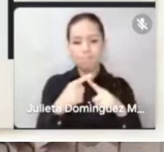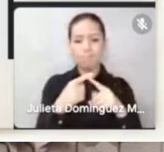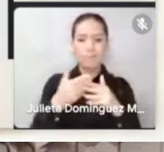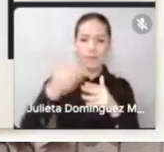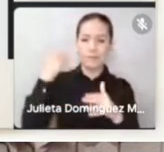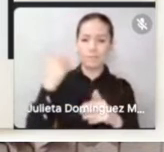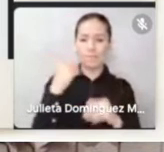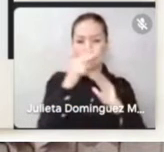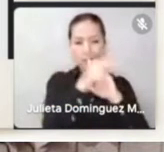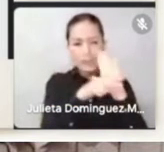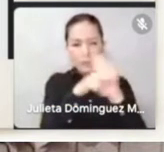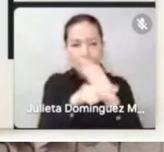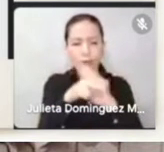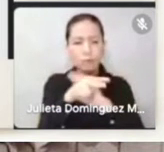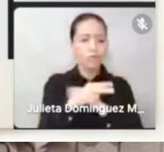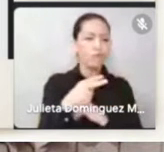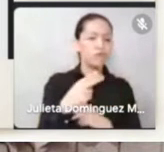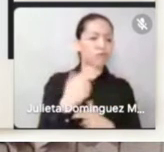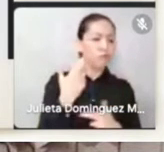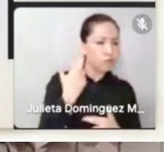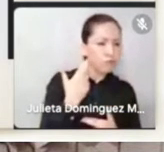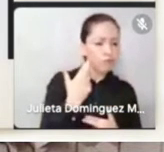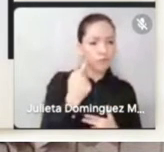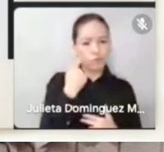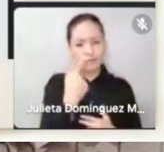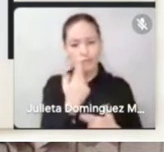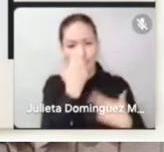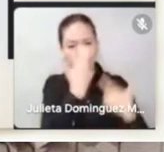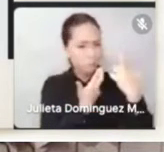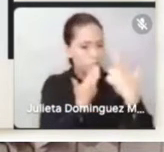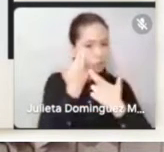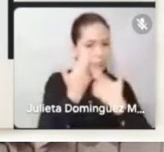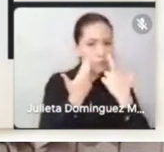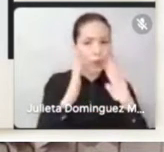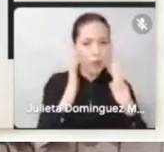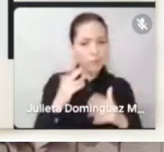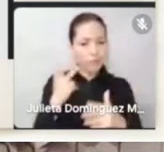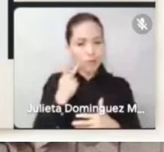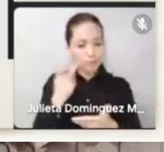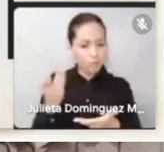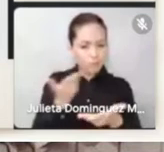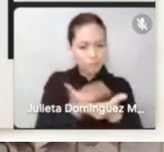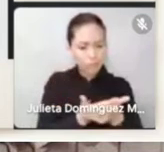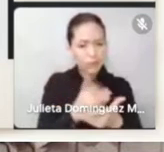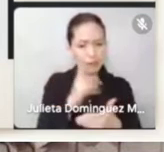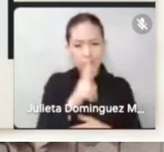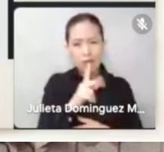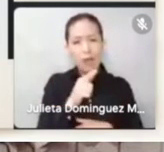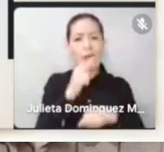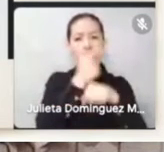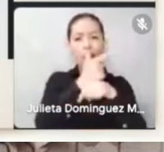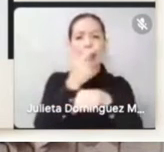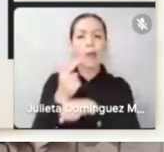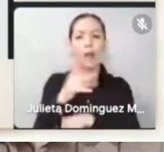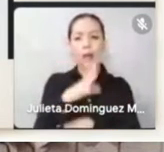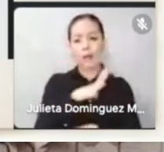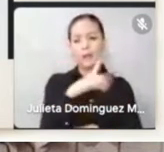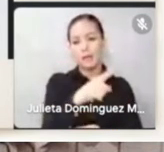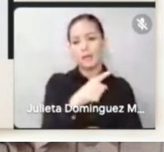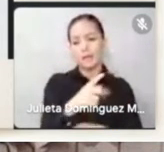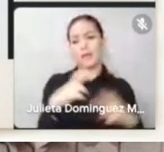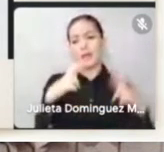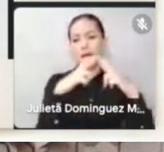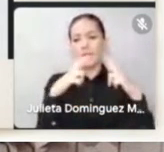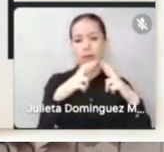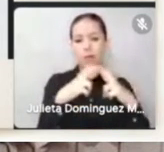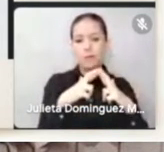analizados, se desprende que en las expresiones del video aportado como prueba se utilizaron términos religiosos, pues precisamente el hecho